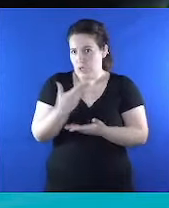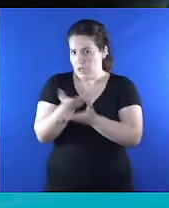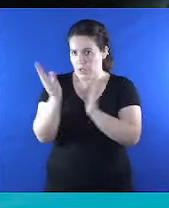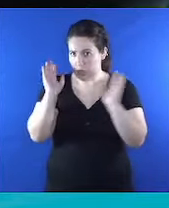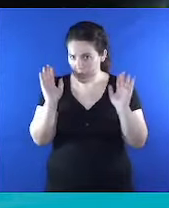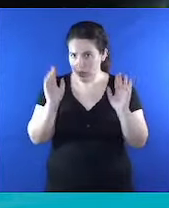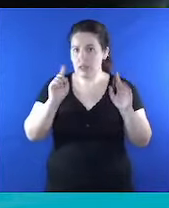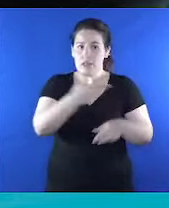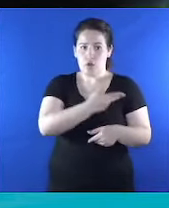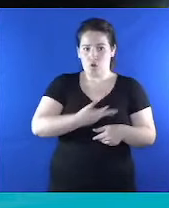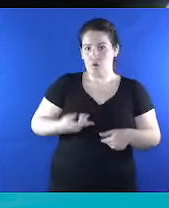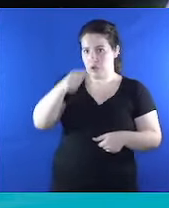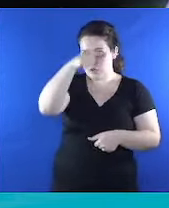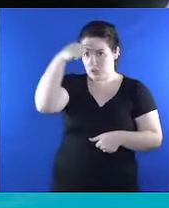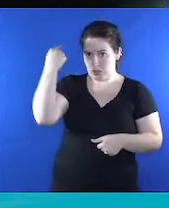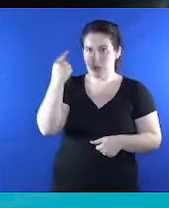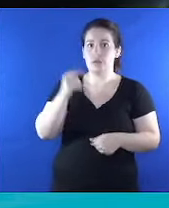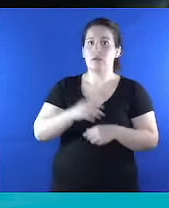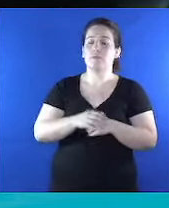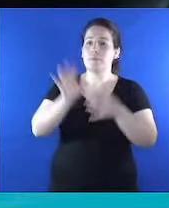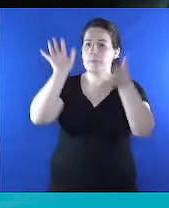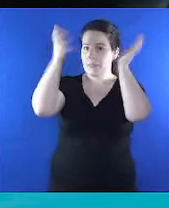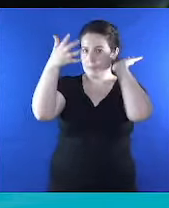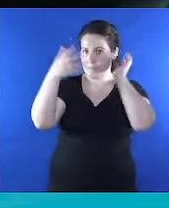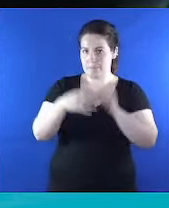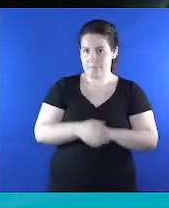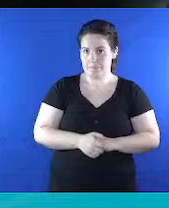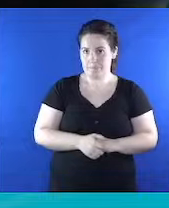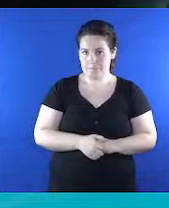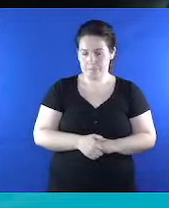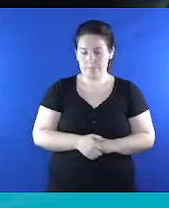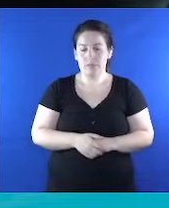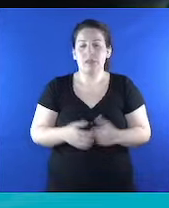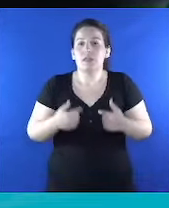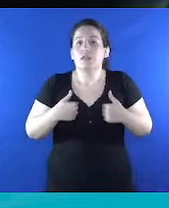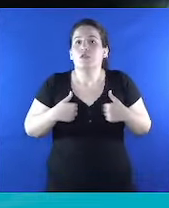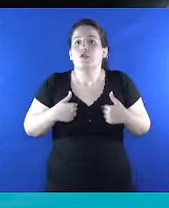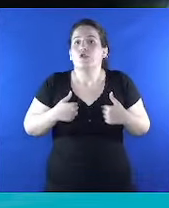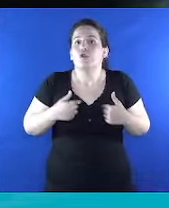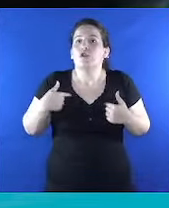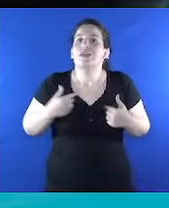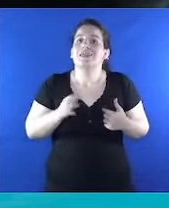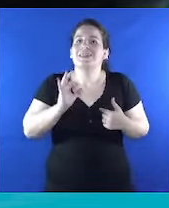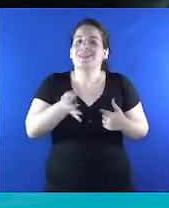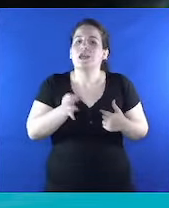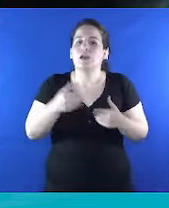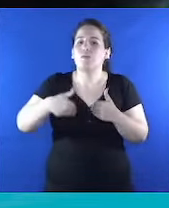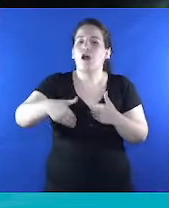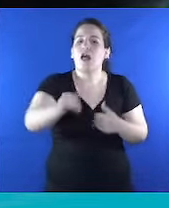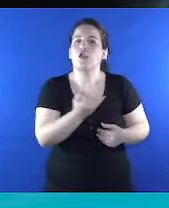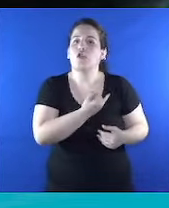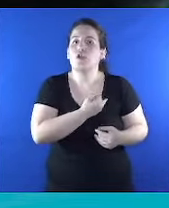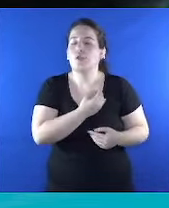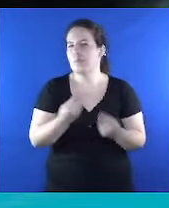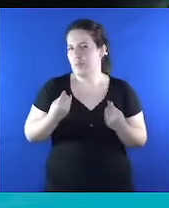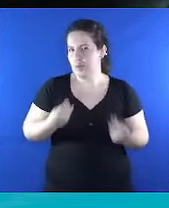que lleva adelante el presidente Miley y digo que sabemos Hacia dónde queremos ir porque no es